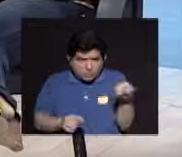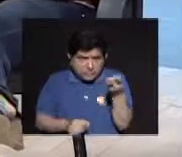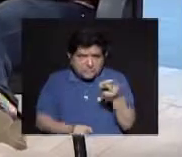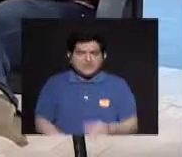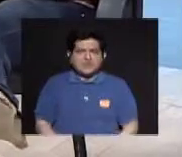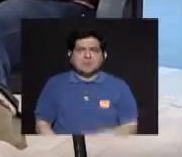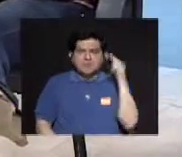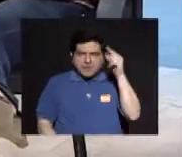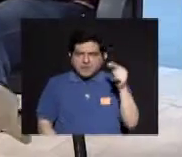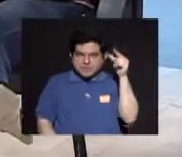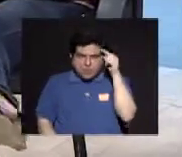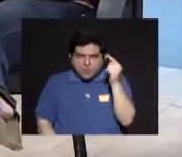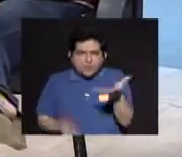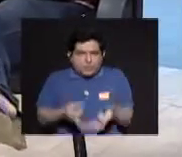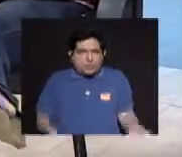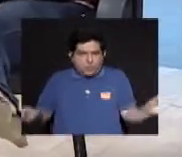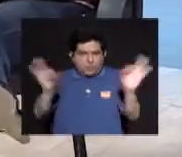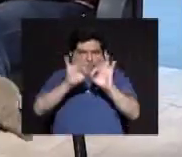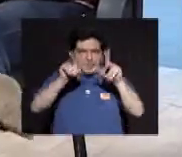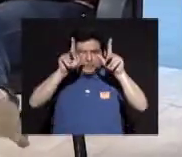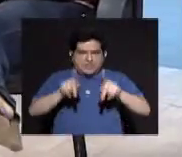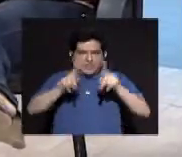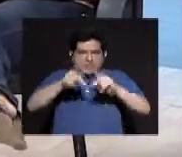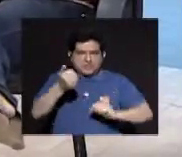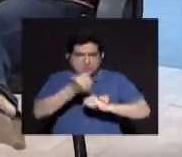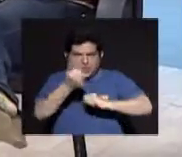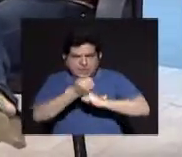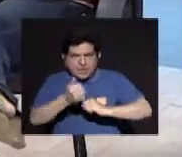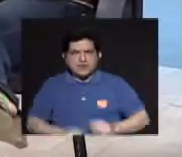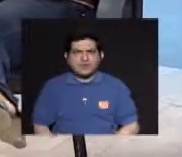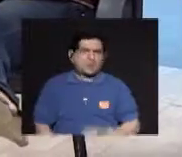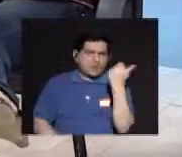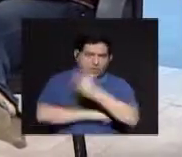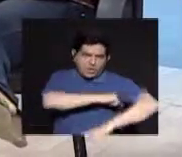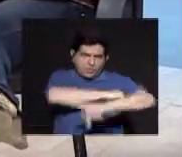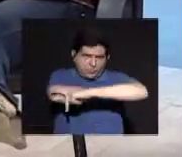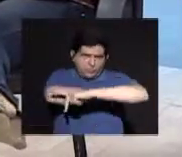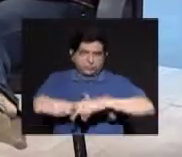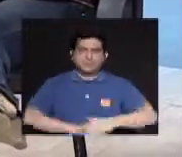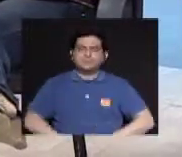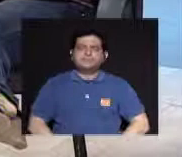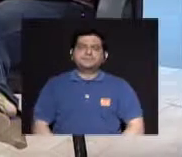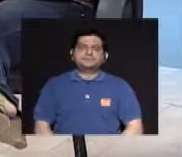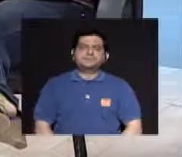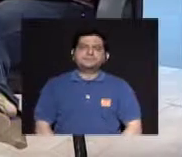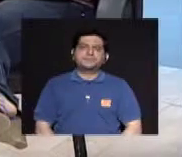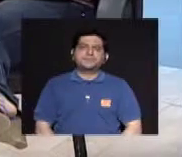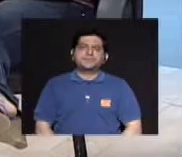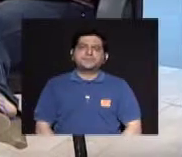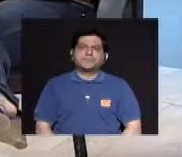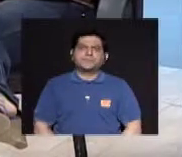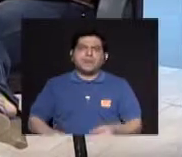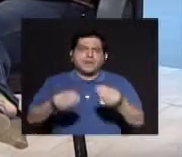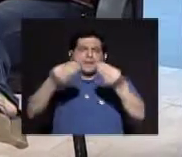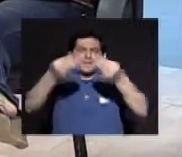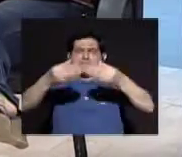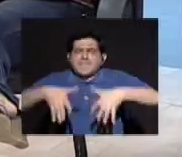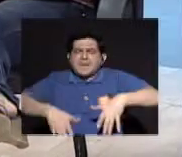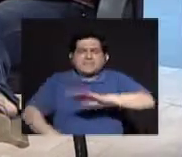eso por supuesto siempre es importante, tener a alguien que lo apoye a uno, digamos, cuando está en otro país. Lo que se pierde en el